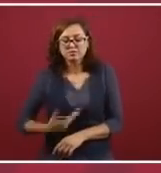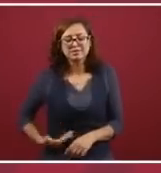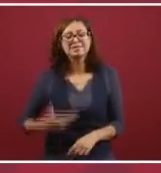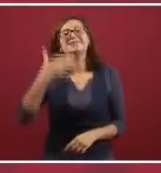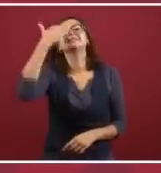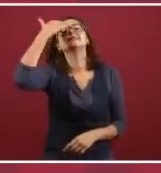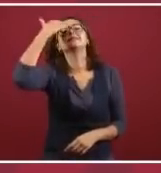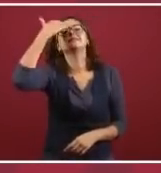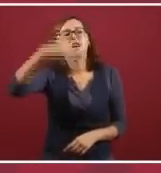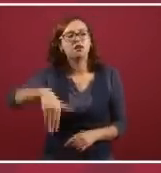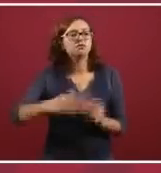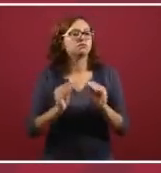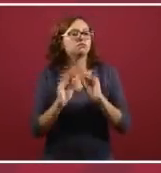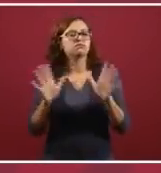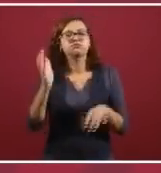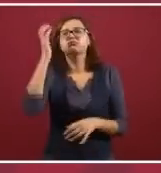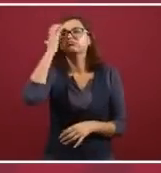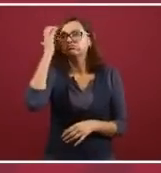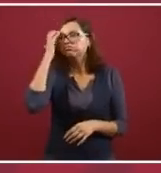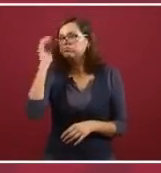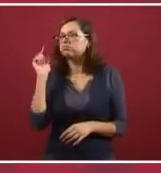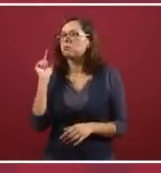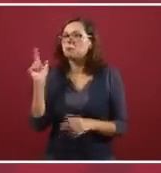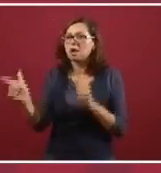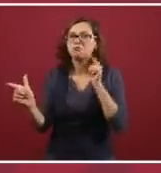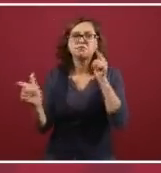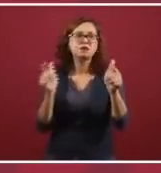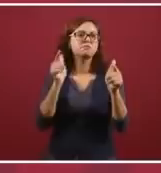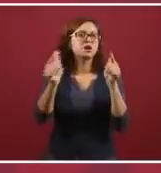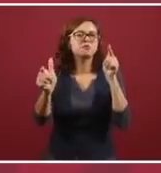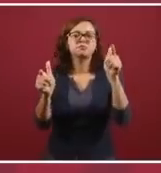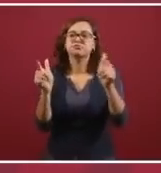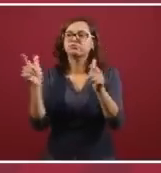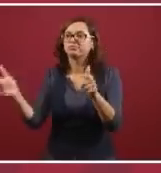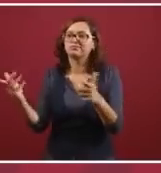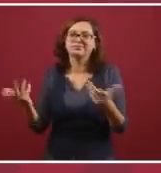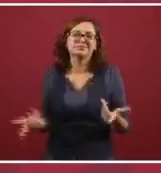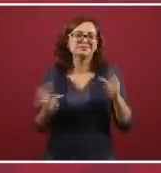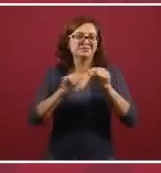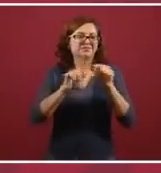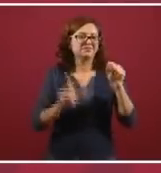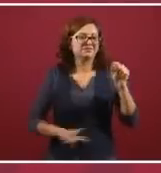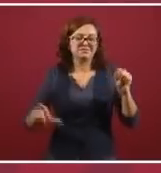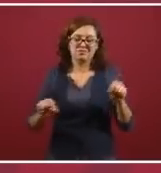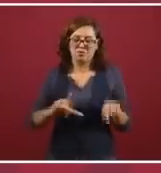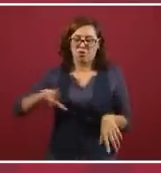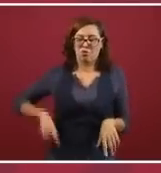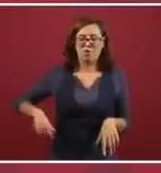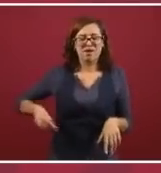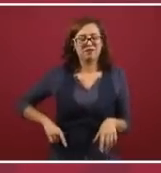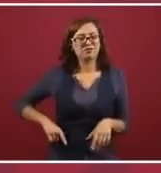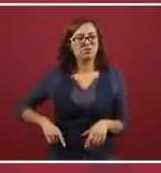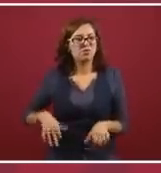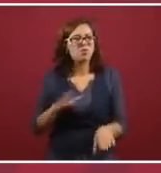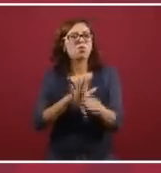lo que sucede. Además, es un sistema político presidencialista.